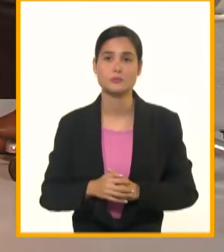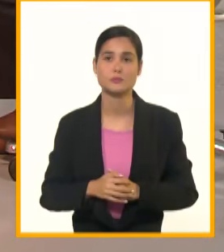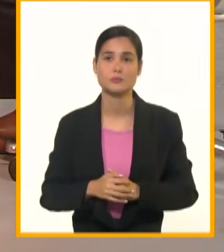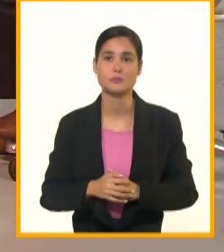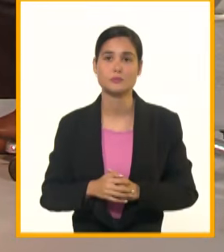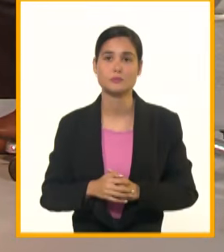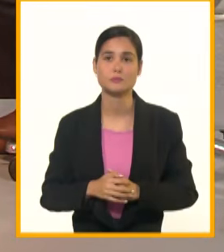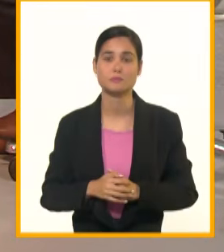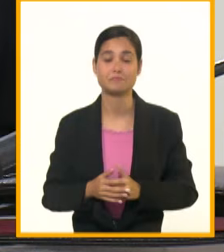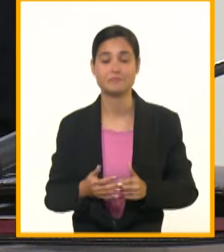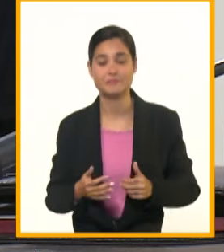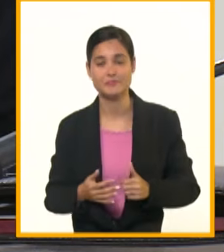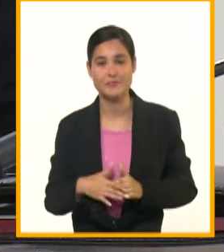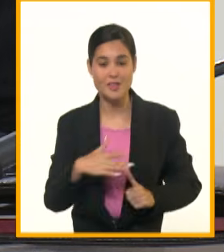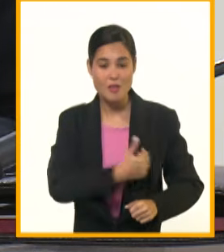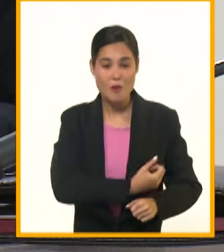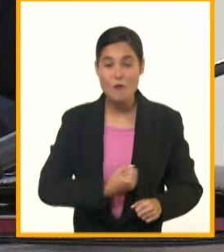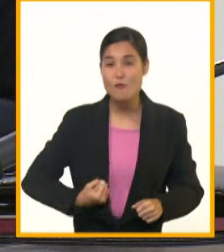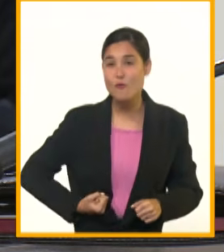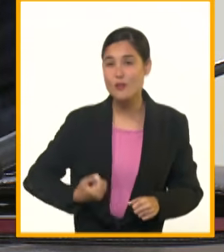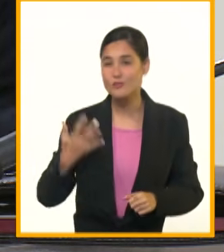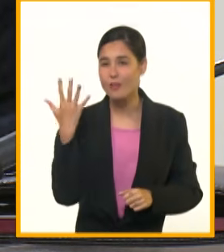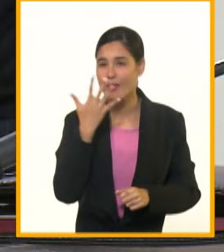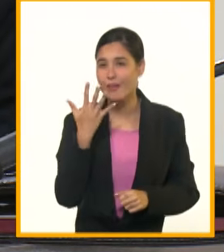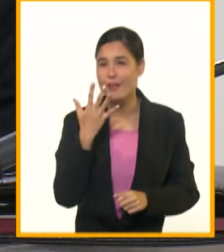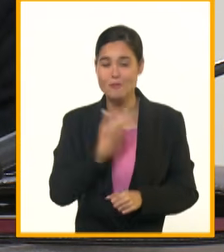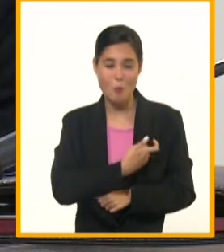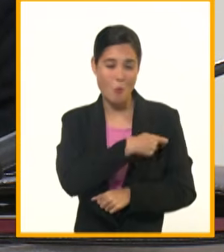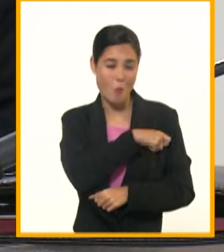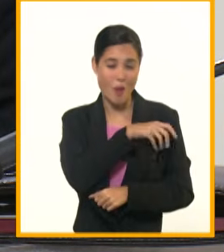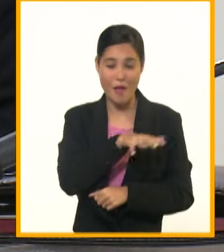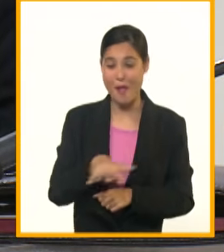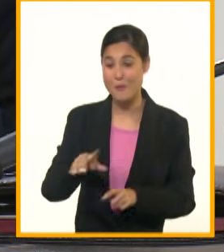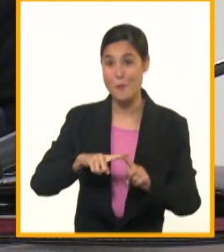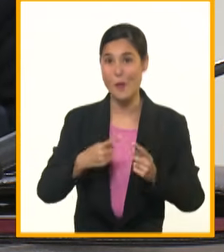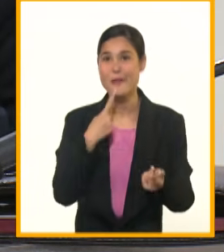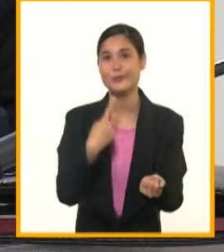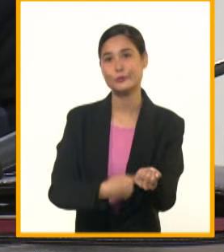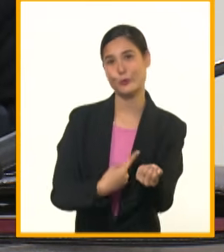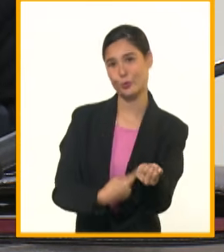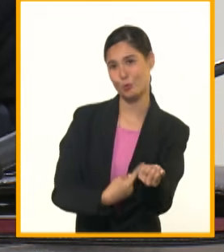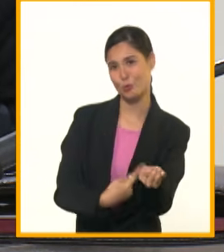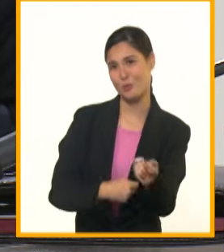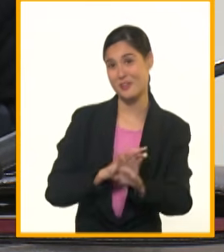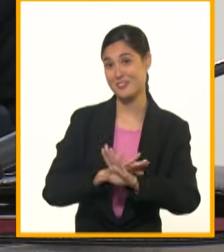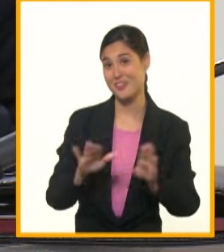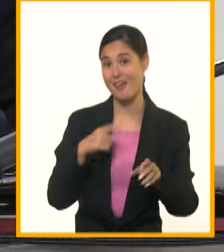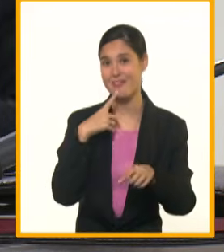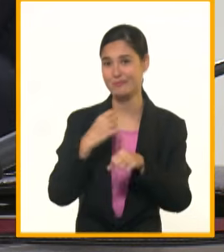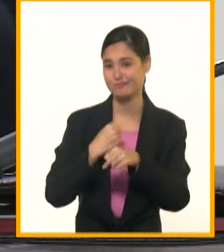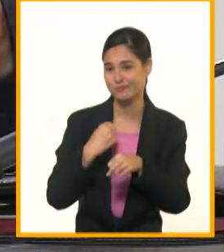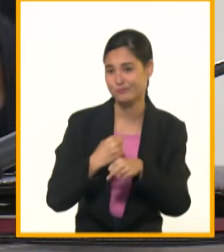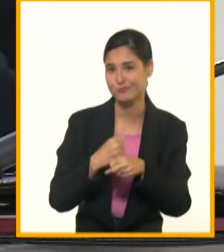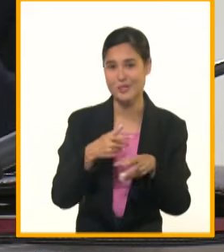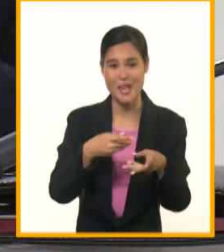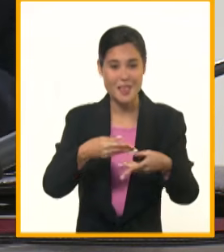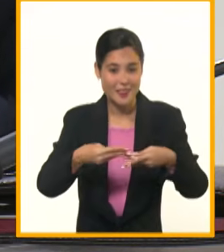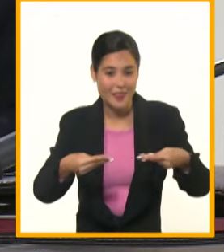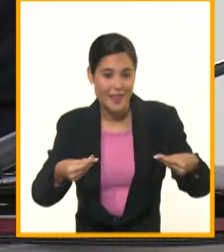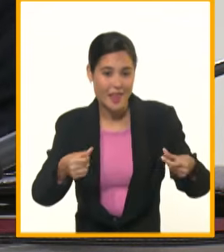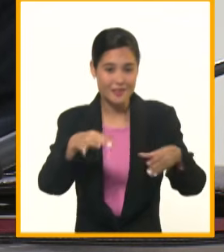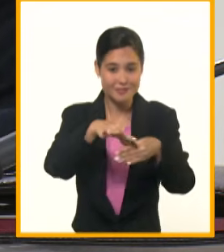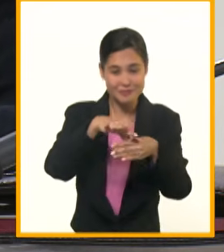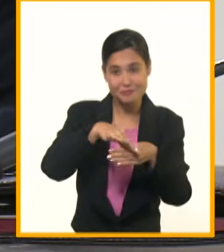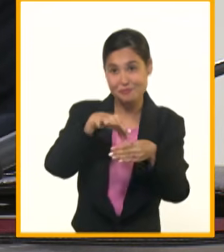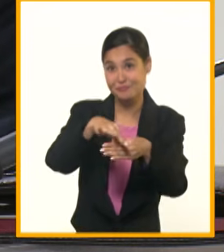Bueno, el esfuerzo de un pueblo que tiene una tradición agrícola extraordinaria, el de Mayabeque, pero ¿cómo conformar en